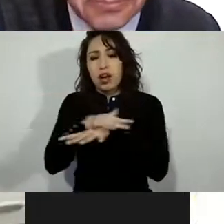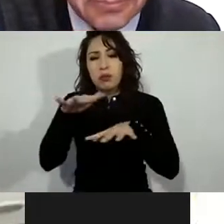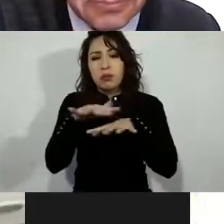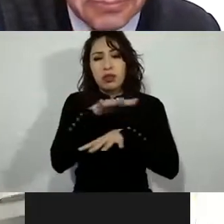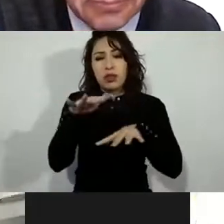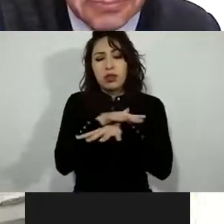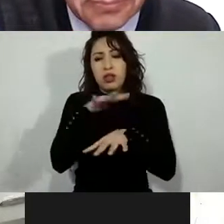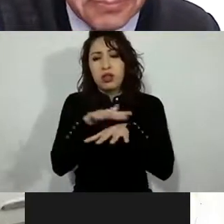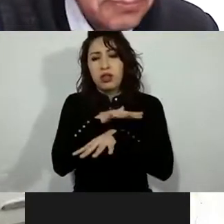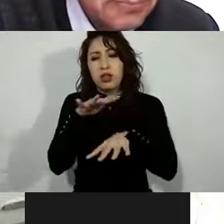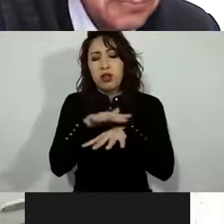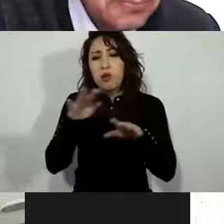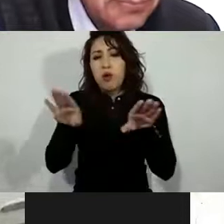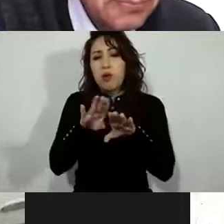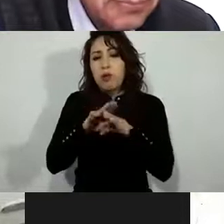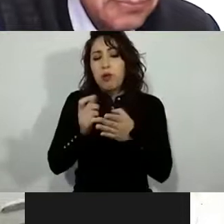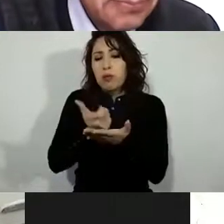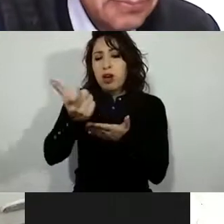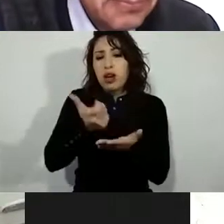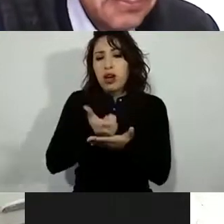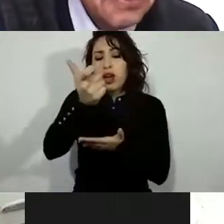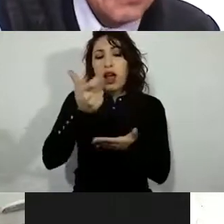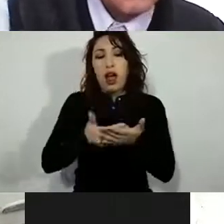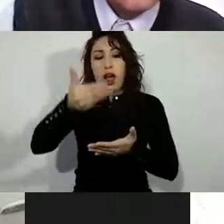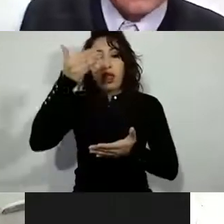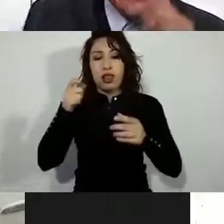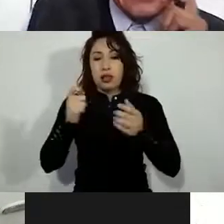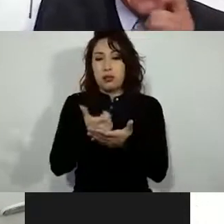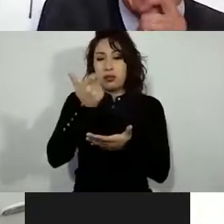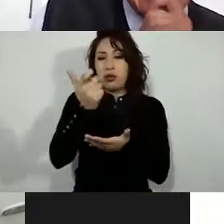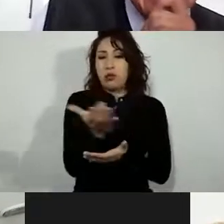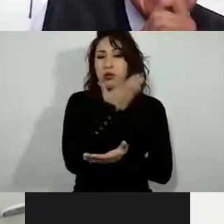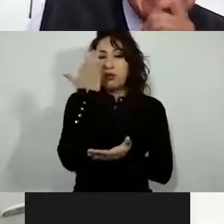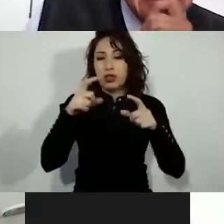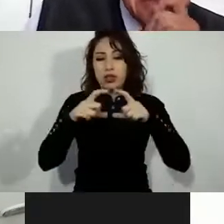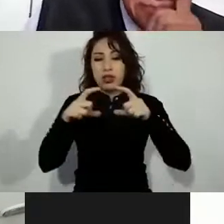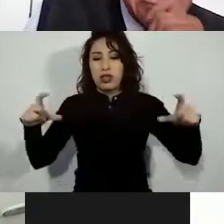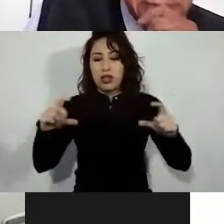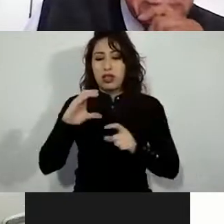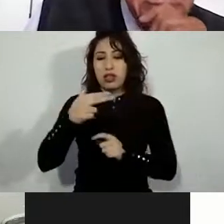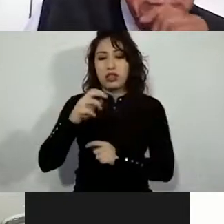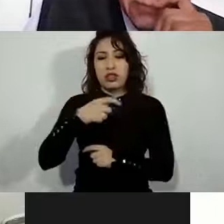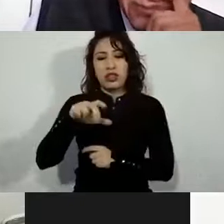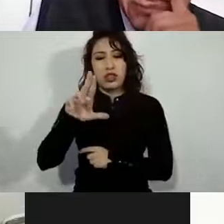pago. En lugar de hacerlo con cheques para evitar aglomeraciones, se